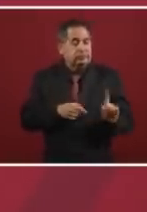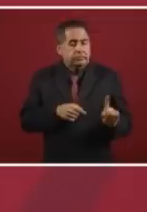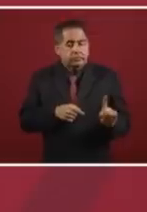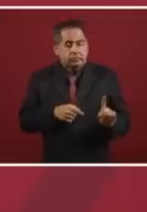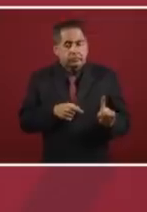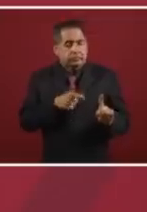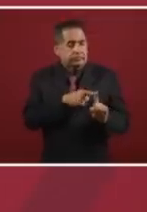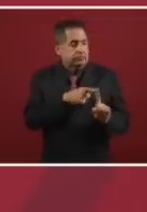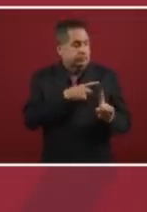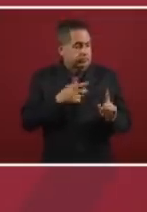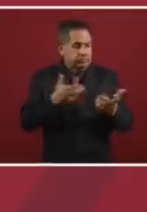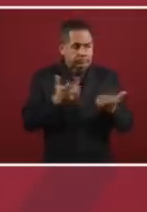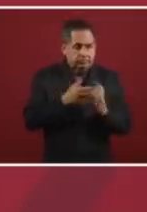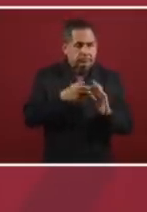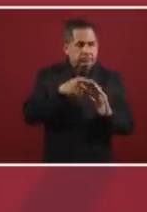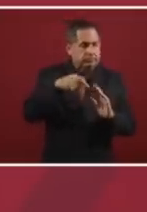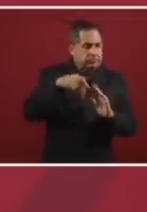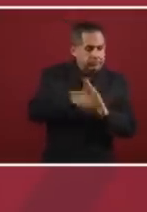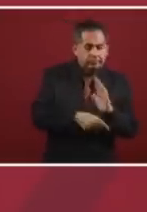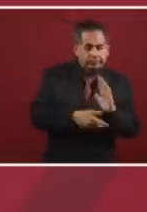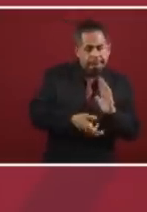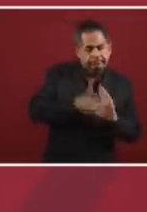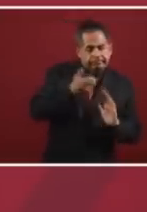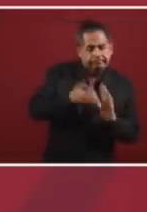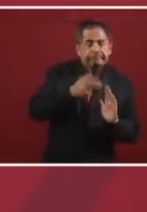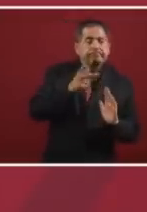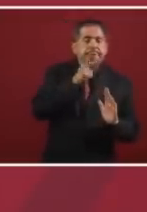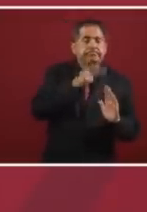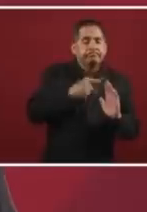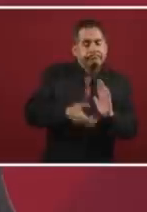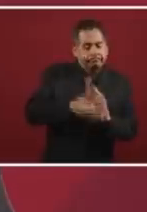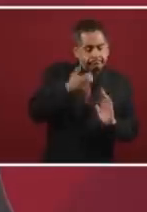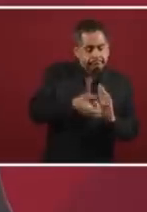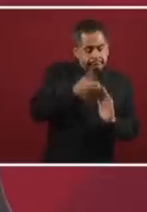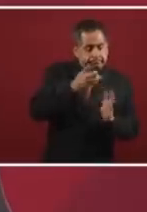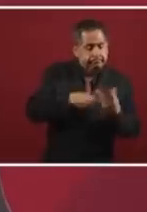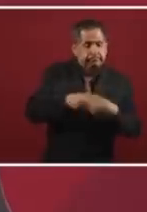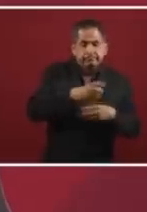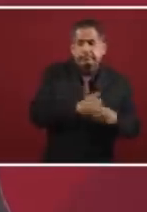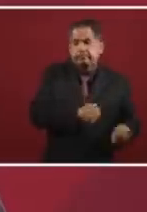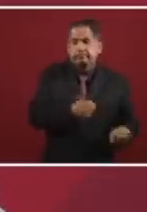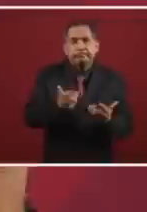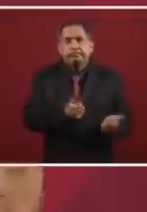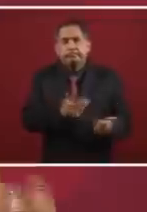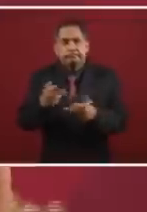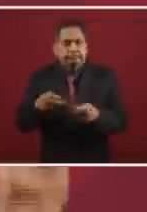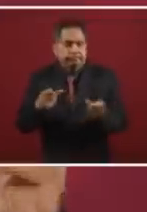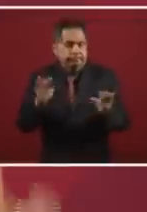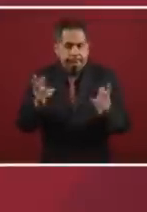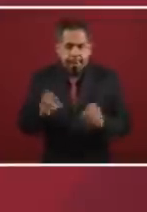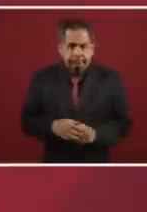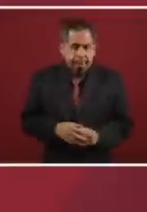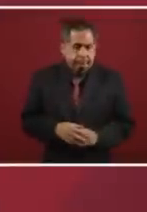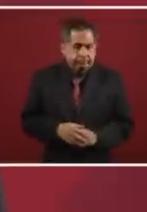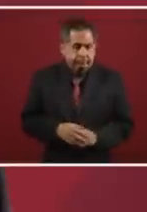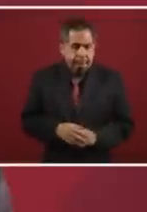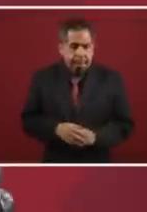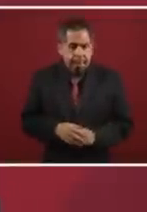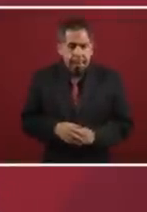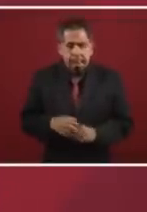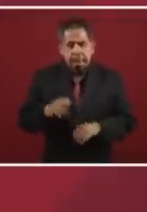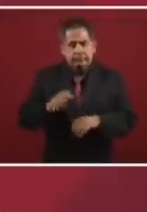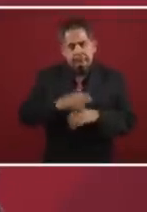producir petróleo extrae el petróleo por qué nos